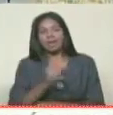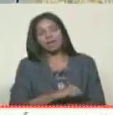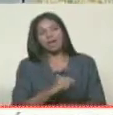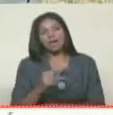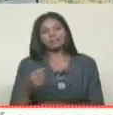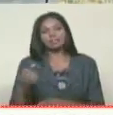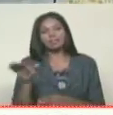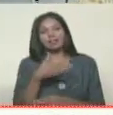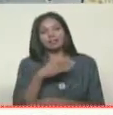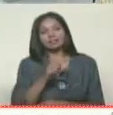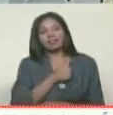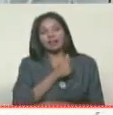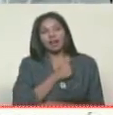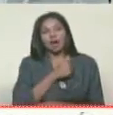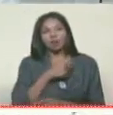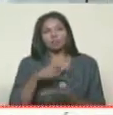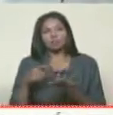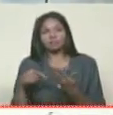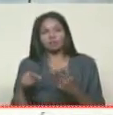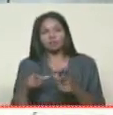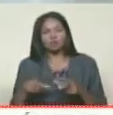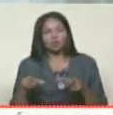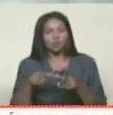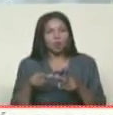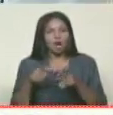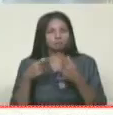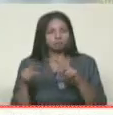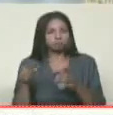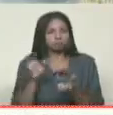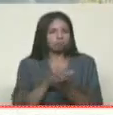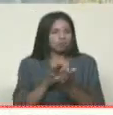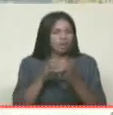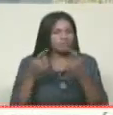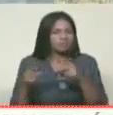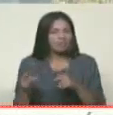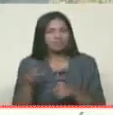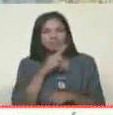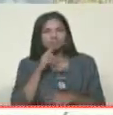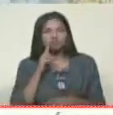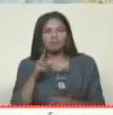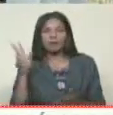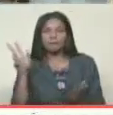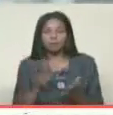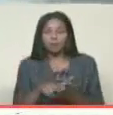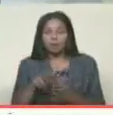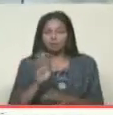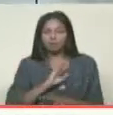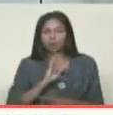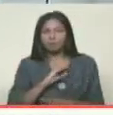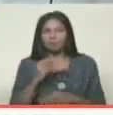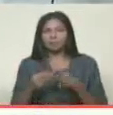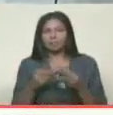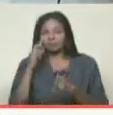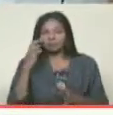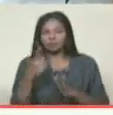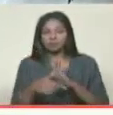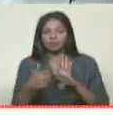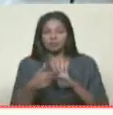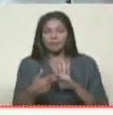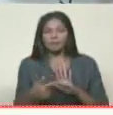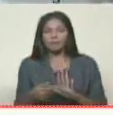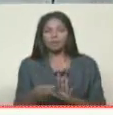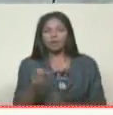los palmeros asuntinos de la Asunción. Y Dios mediante debe ser aprobado este expediente para que sea reconocido por la